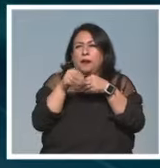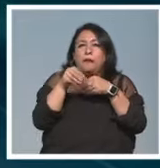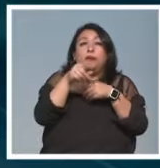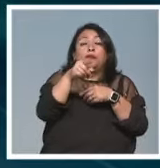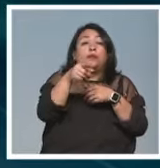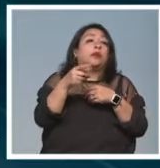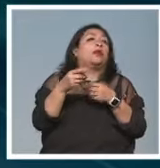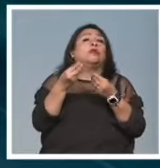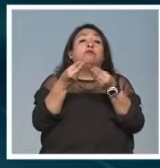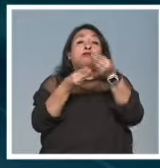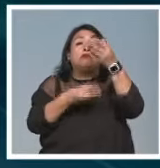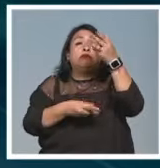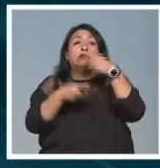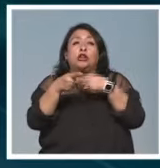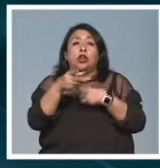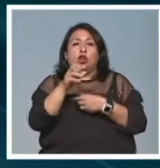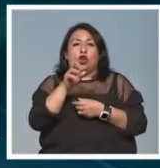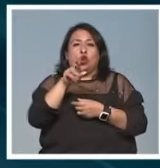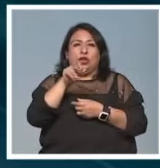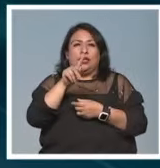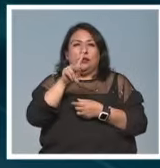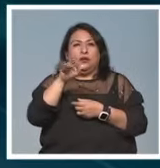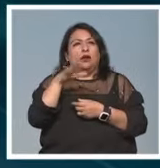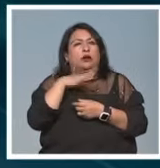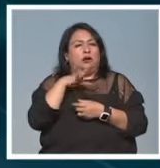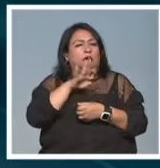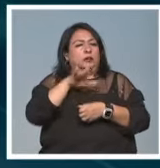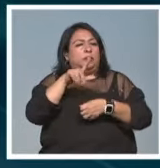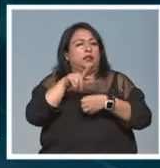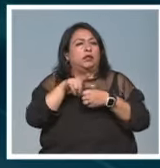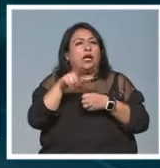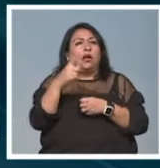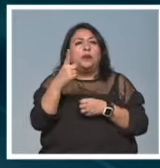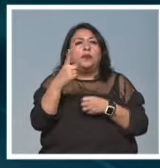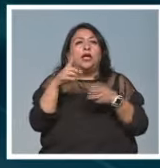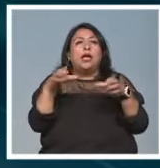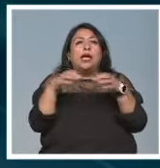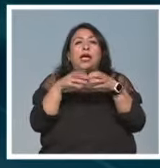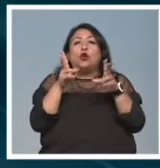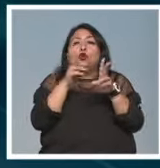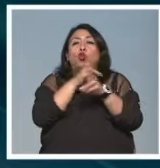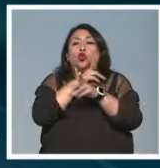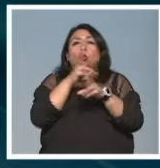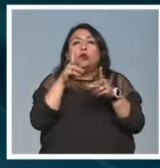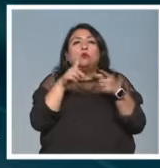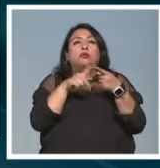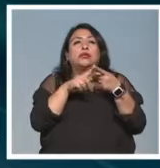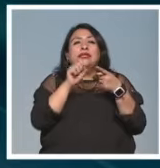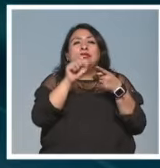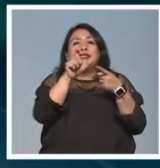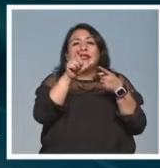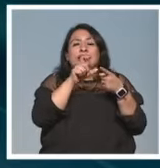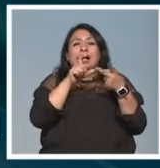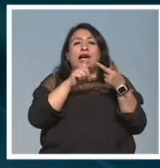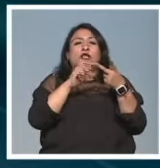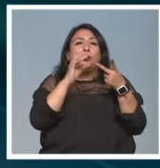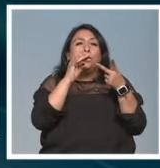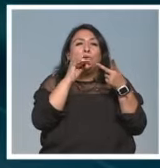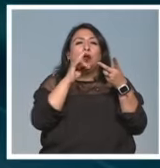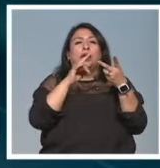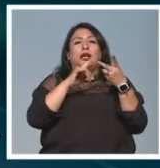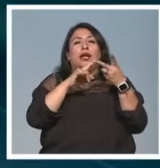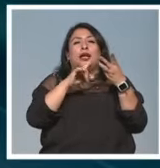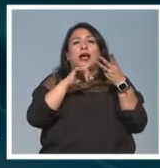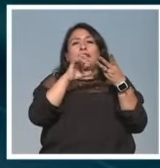dotación que la Orquesta Primavera tiene es muy particular. En la sección de alientos cuenta con saxofones, clarinetes,